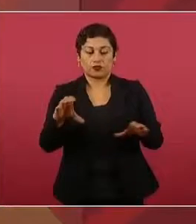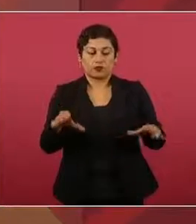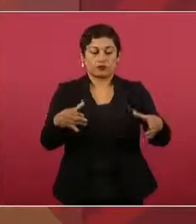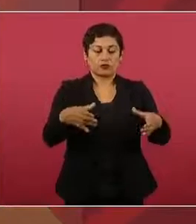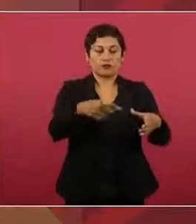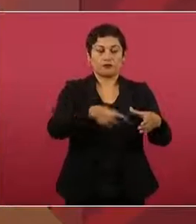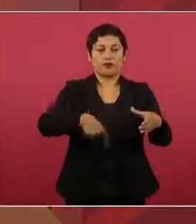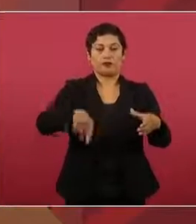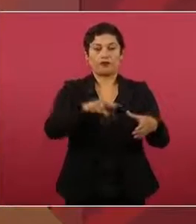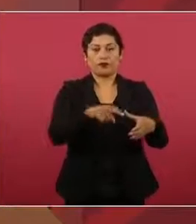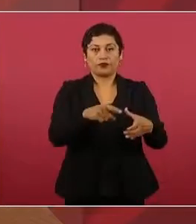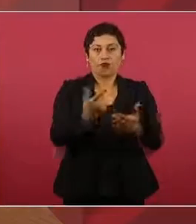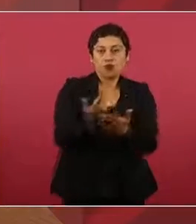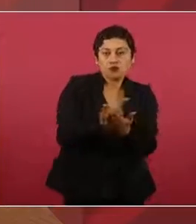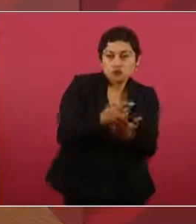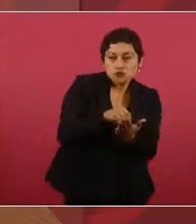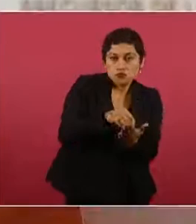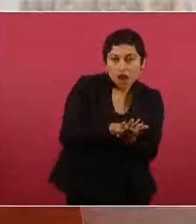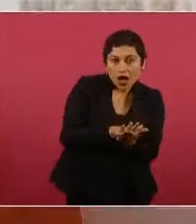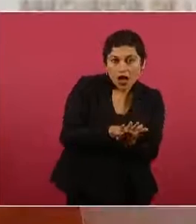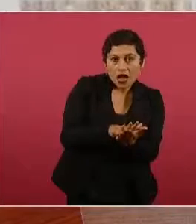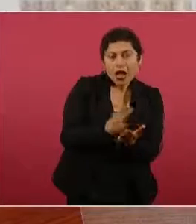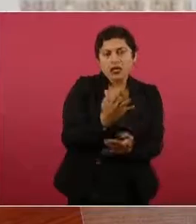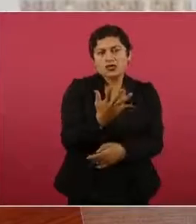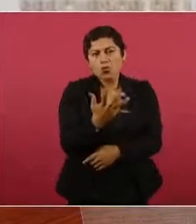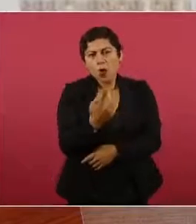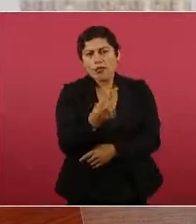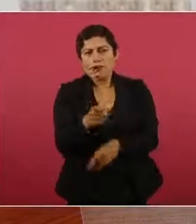50, 100,